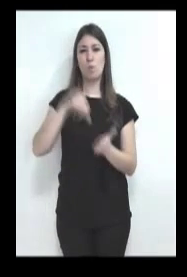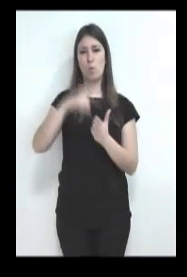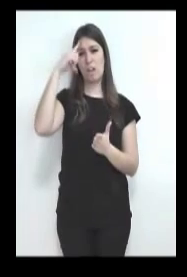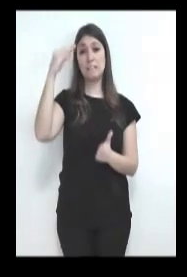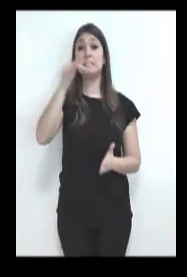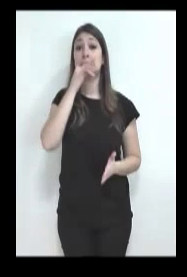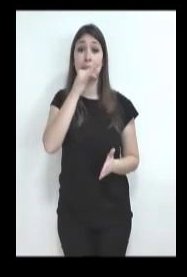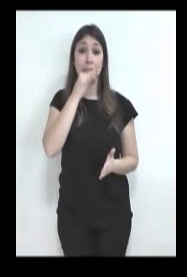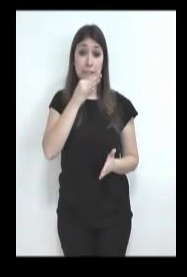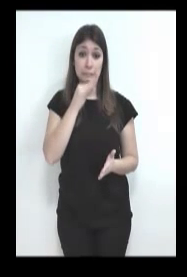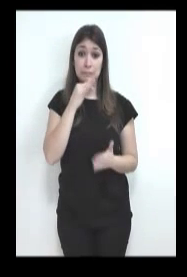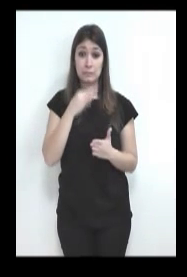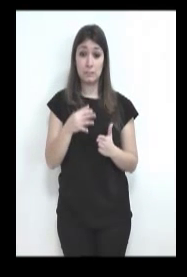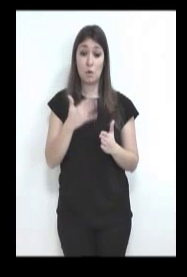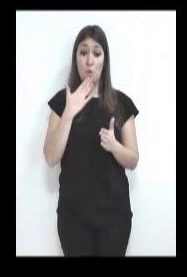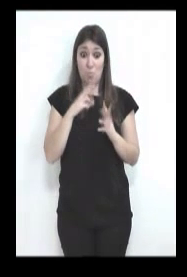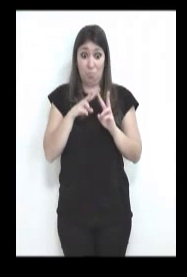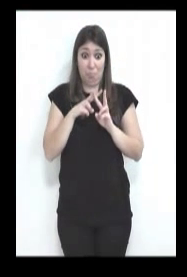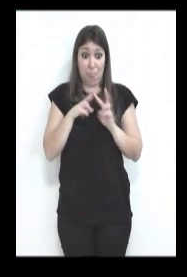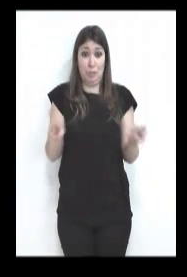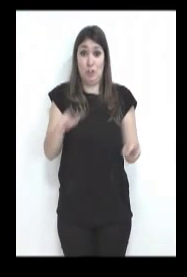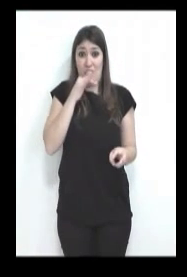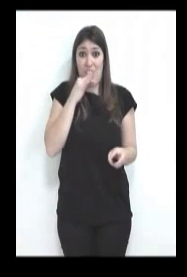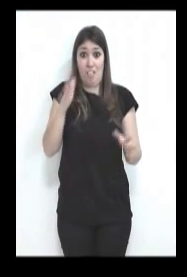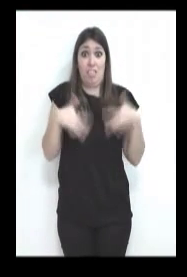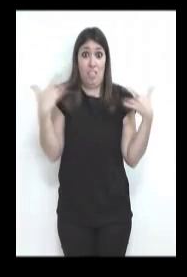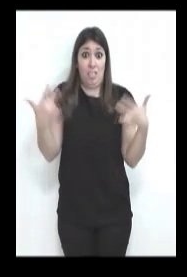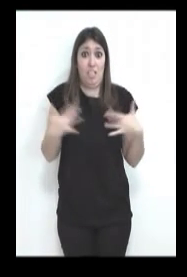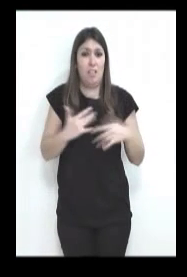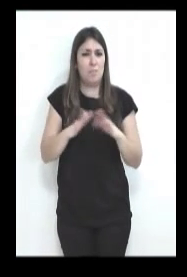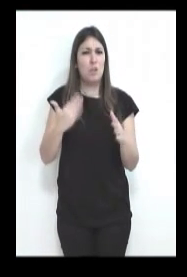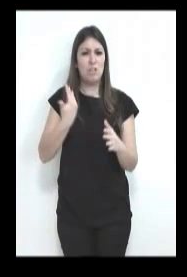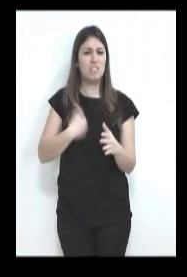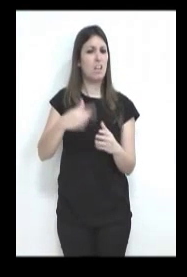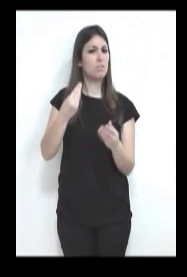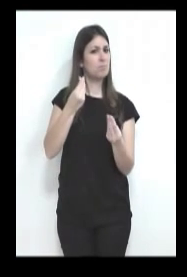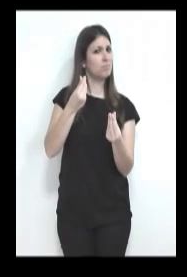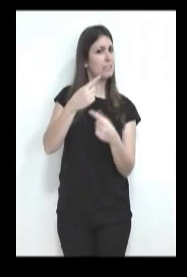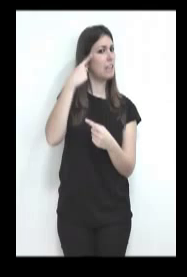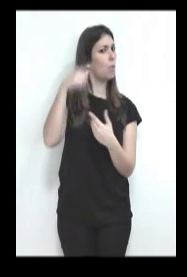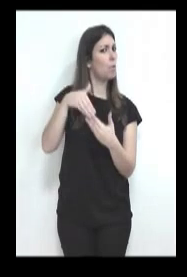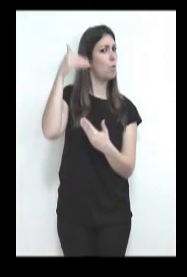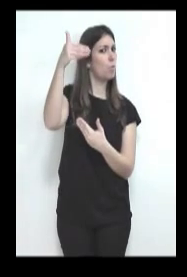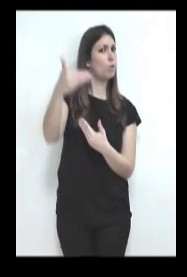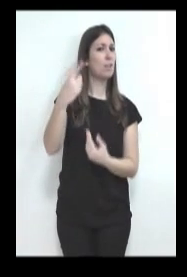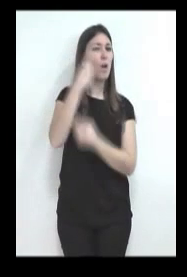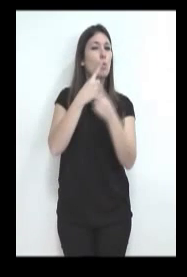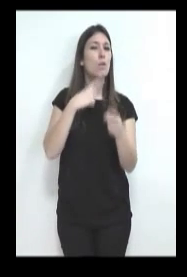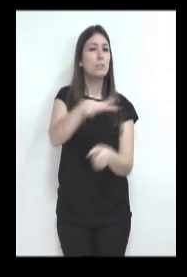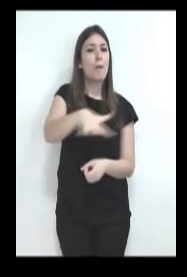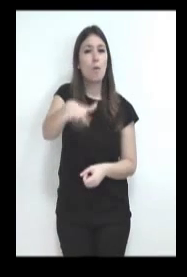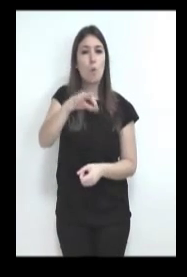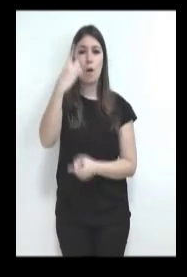en su inicio más incipiente y hoy en día ya sabemos la capacidad que tienen algunos espacios,